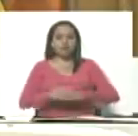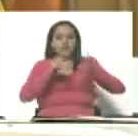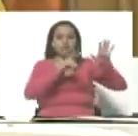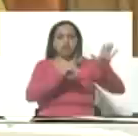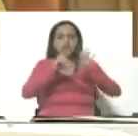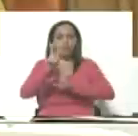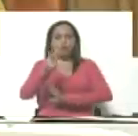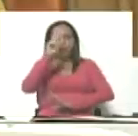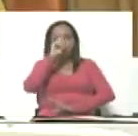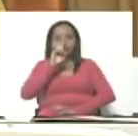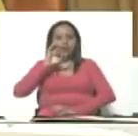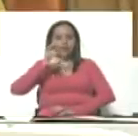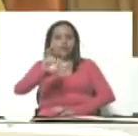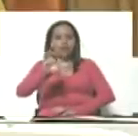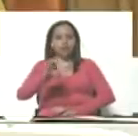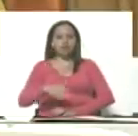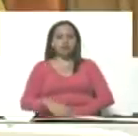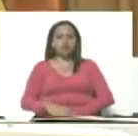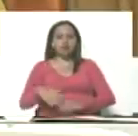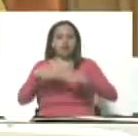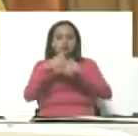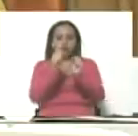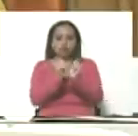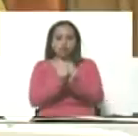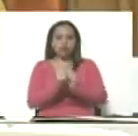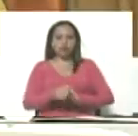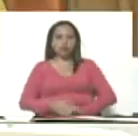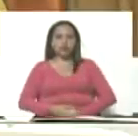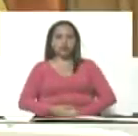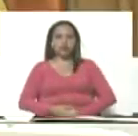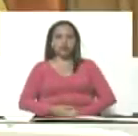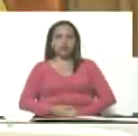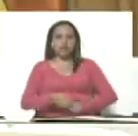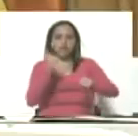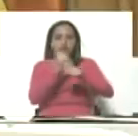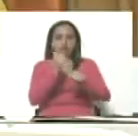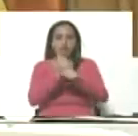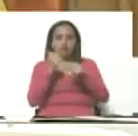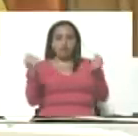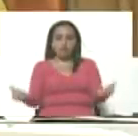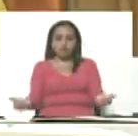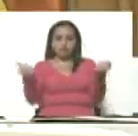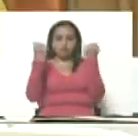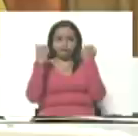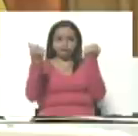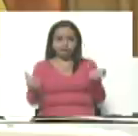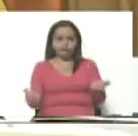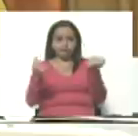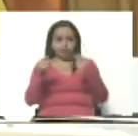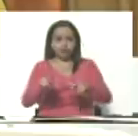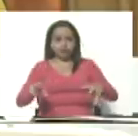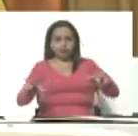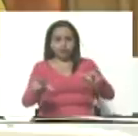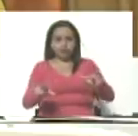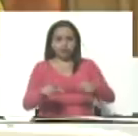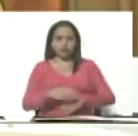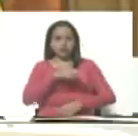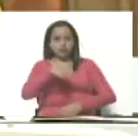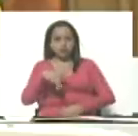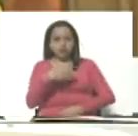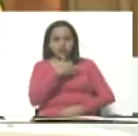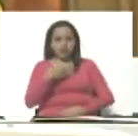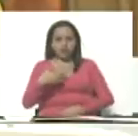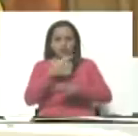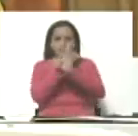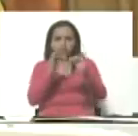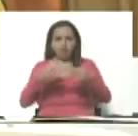estado Anzoátegui de Barcelona, gerente de un gimnasio. Fíjense, presidente, aquí hemos pedido medidas especiales en el